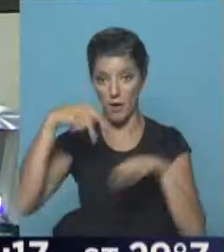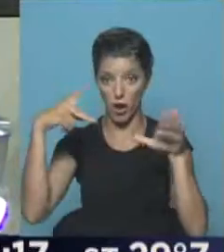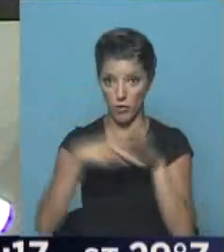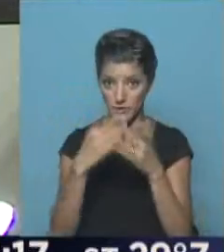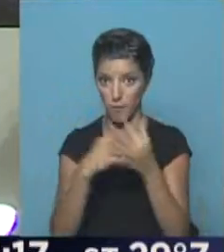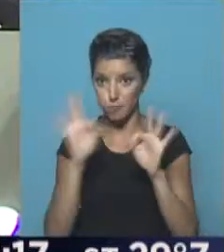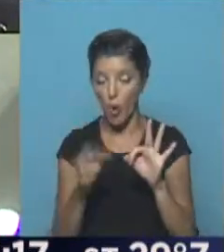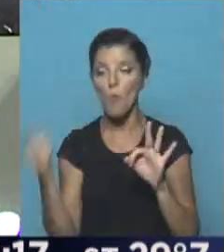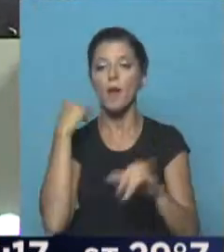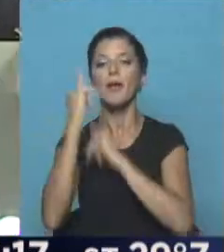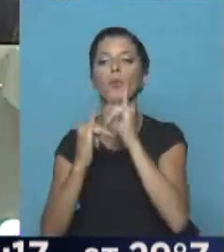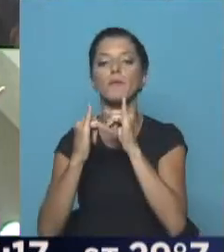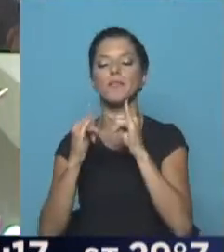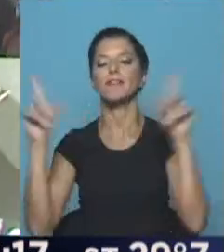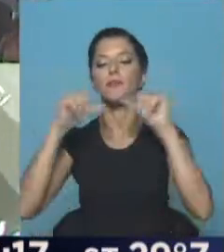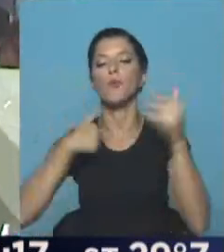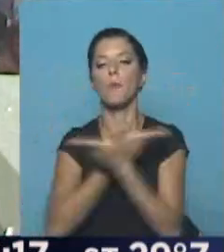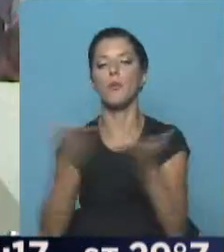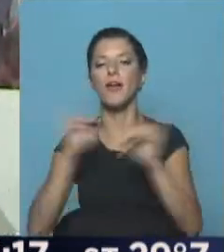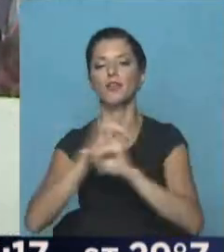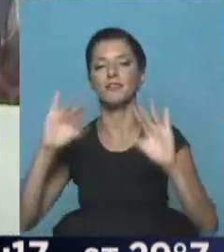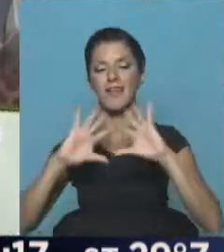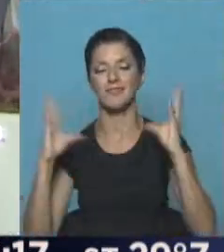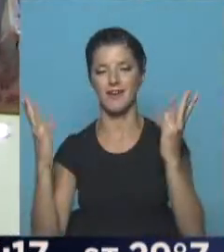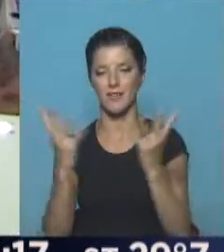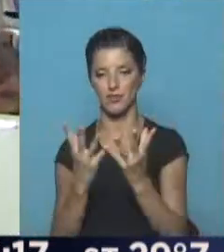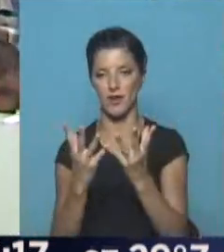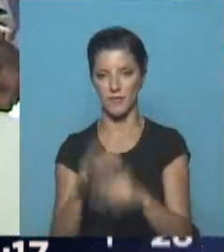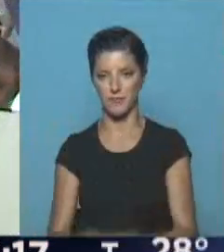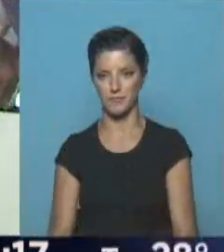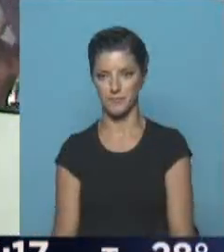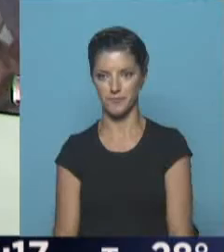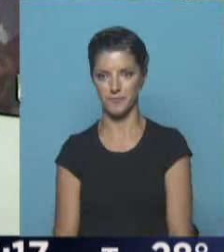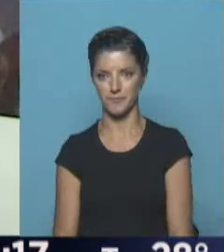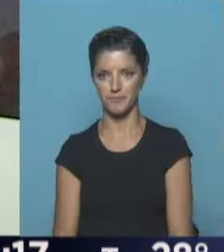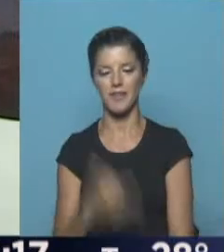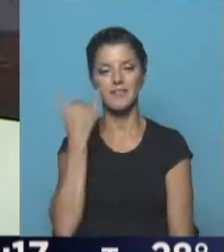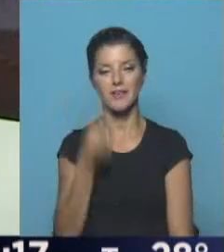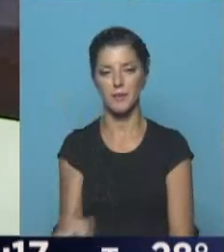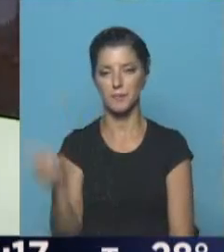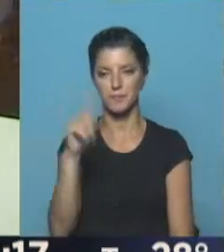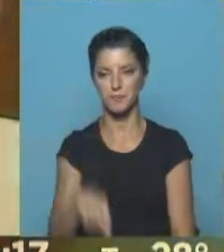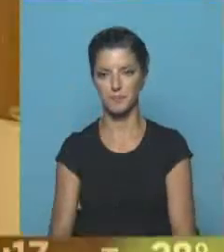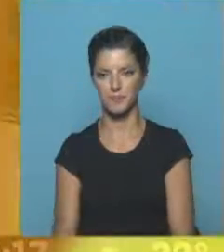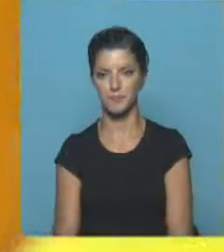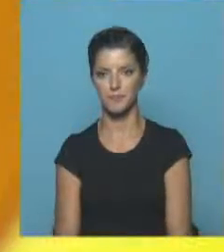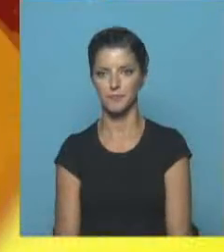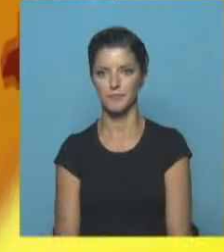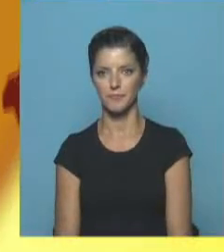en esta edición internacional de televisión pública noticia se llama vemos